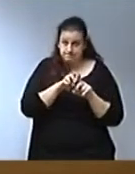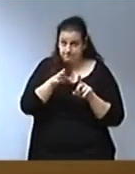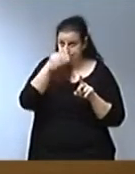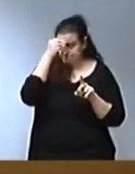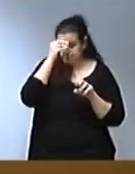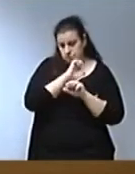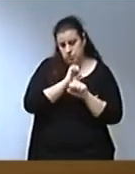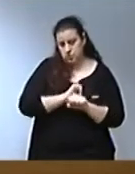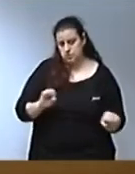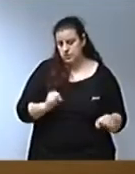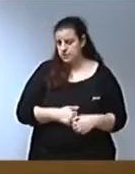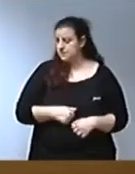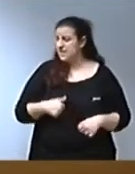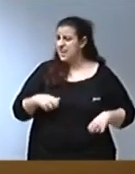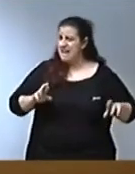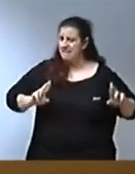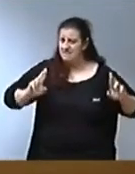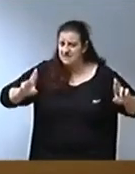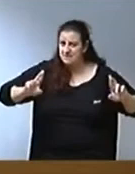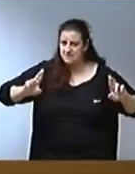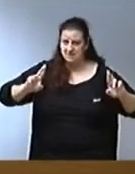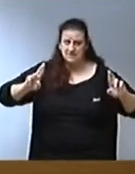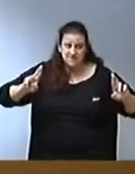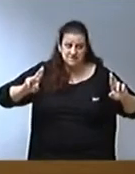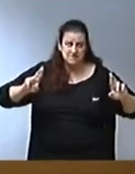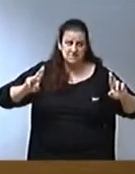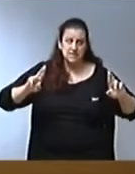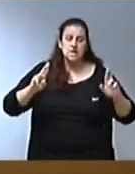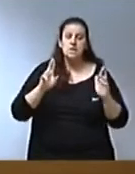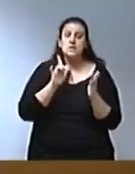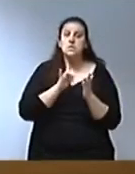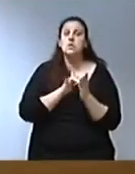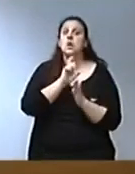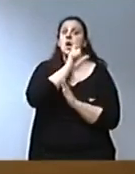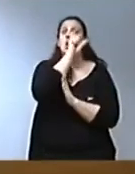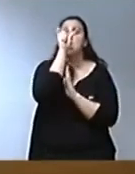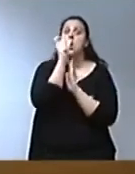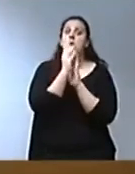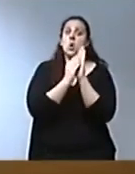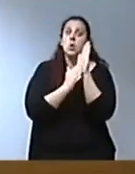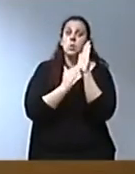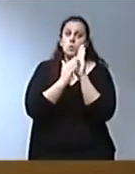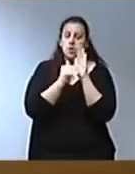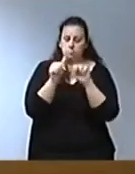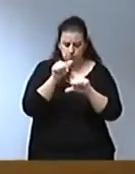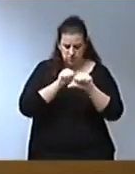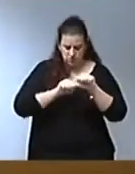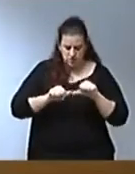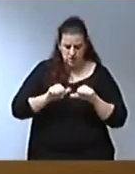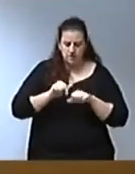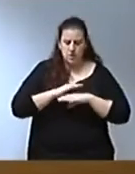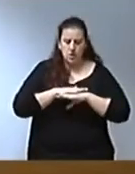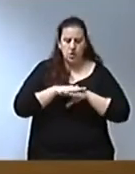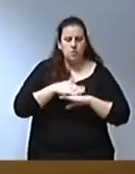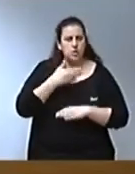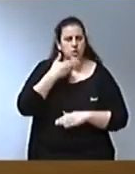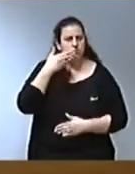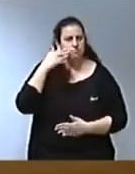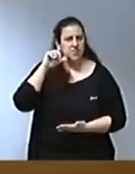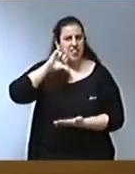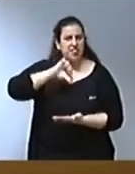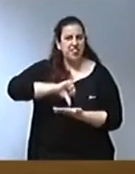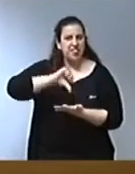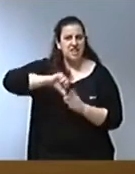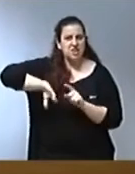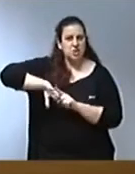Y espero, espero, que cuando en esta comunidad haya un gobierno decente de centro-derecha,